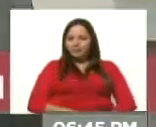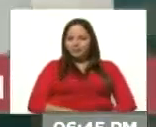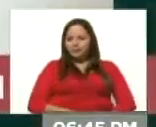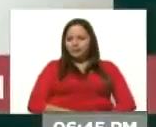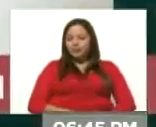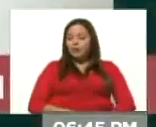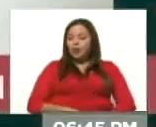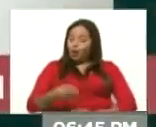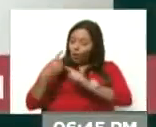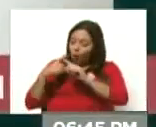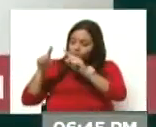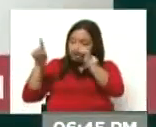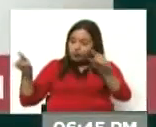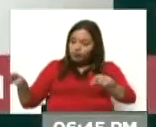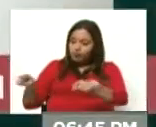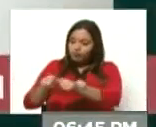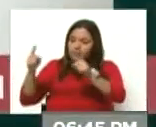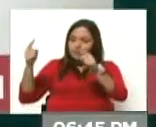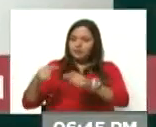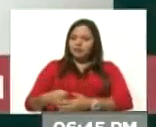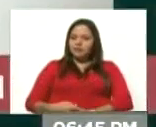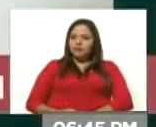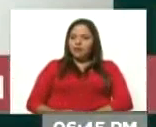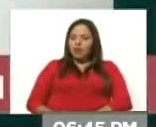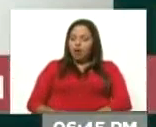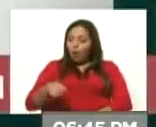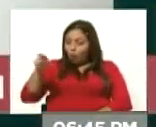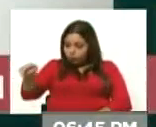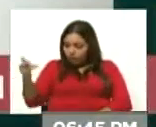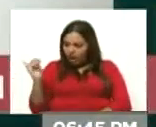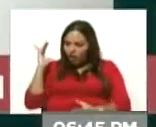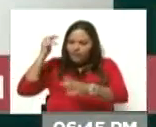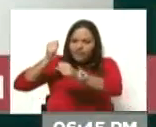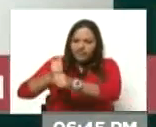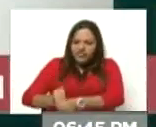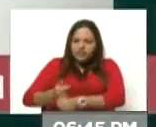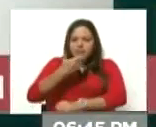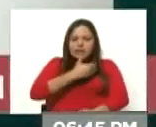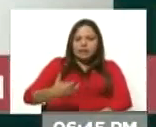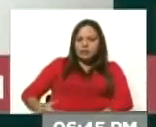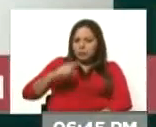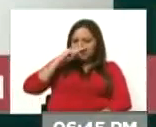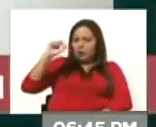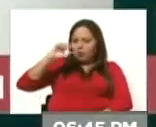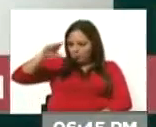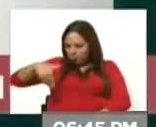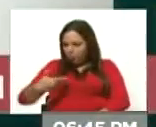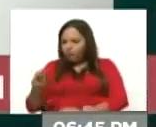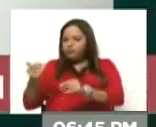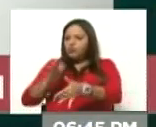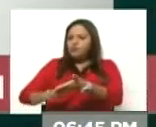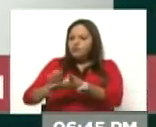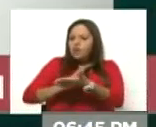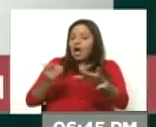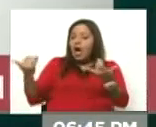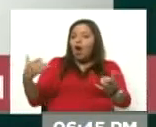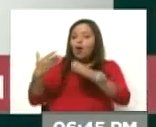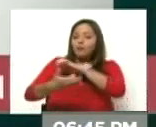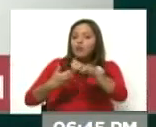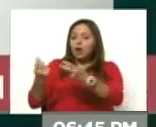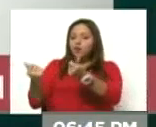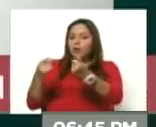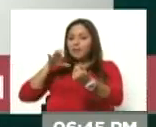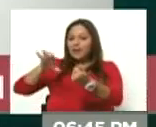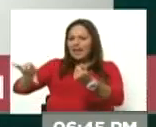lámina del estudio monitor país ajá usted confío no confía en que el presidente maduro pueda resolver aunque sea en parte los actuales problemas económicos del